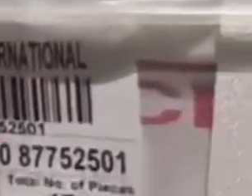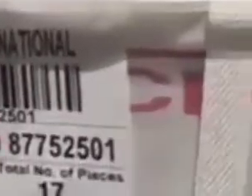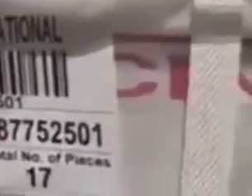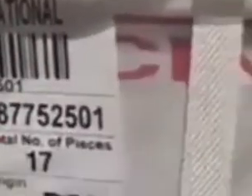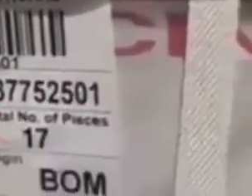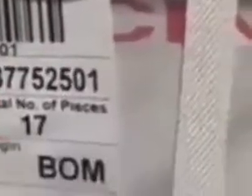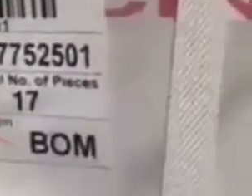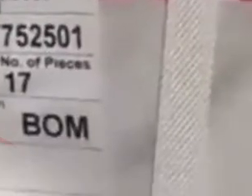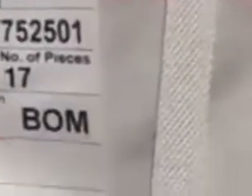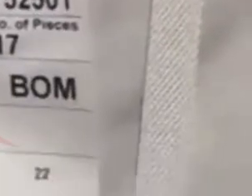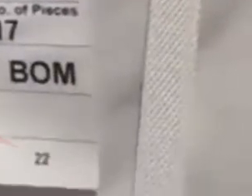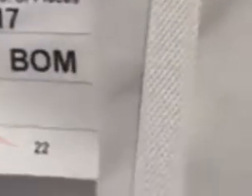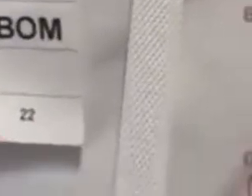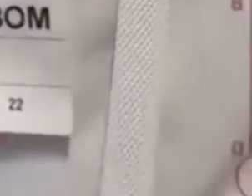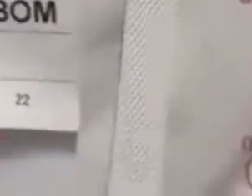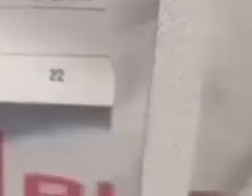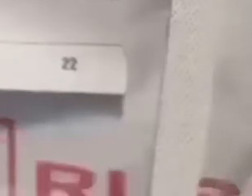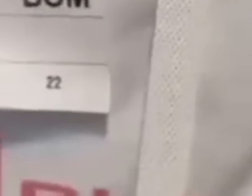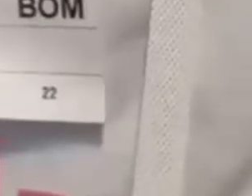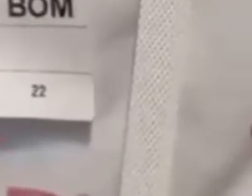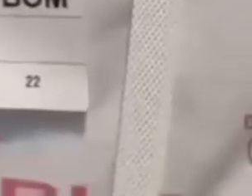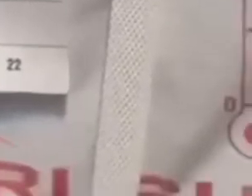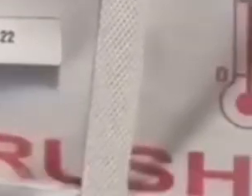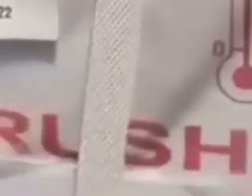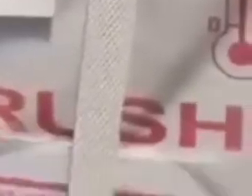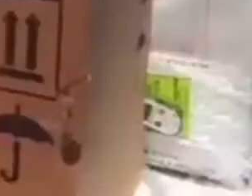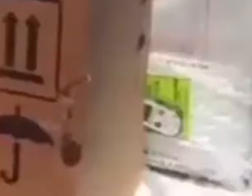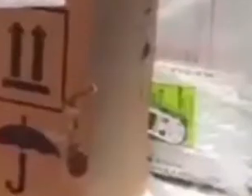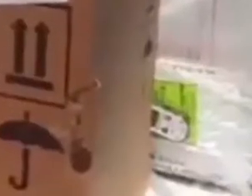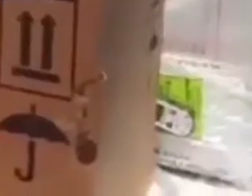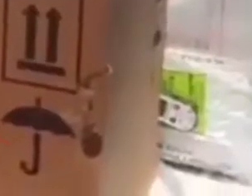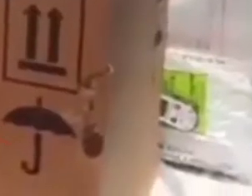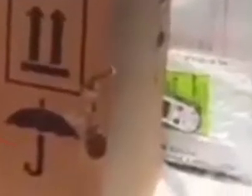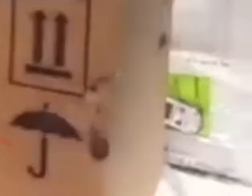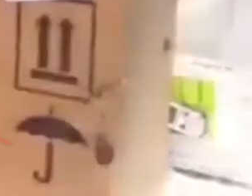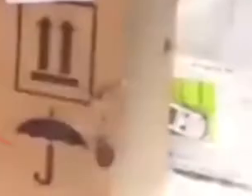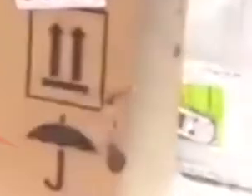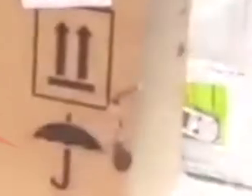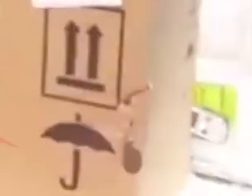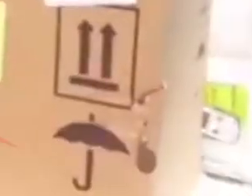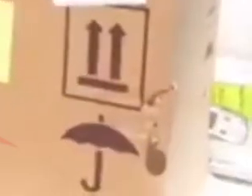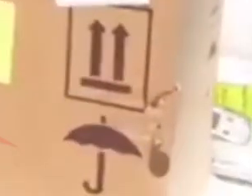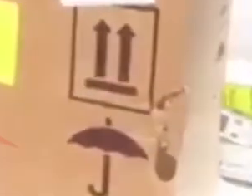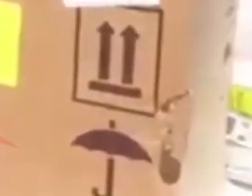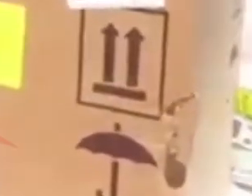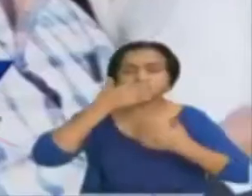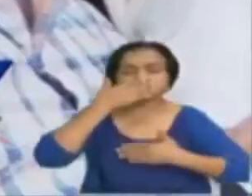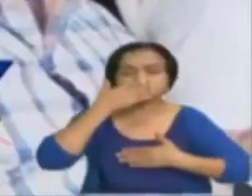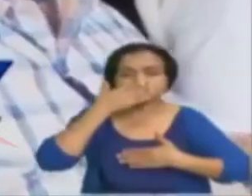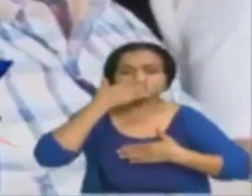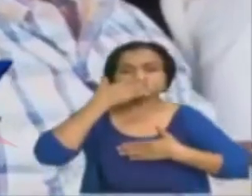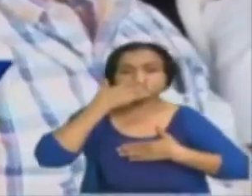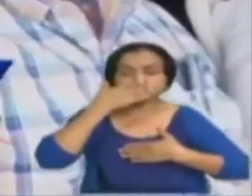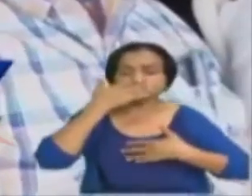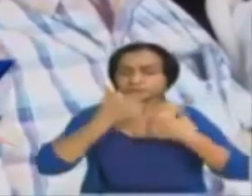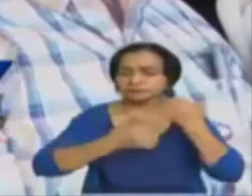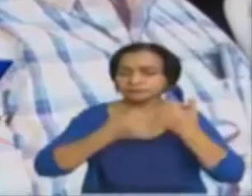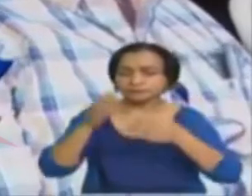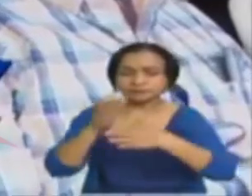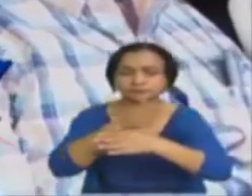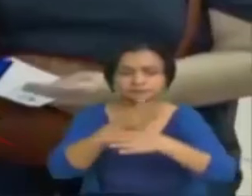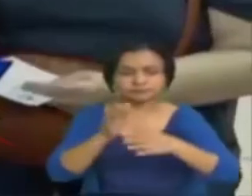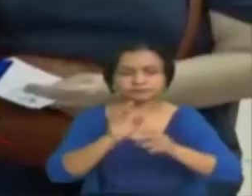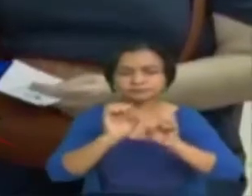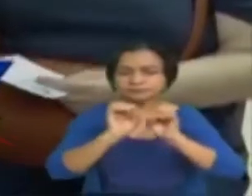COVID-19 a través del mecanismo COVAX. También dijo que este próximo lunes iniciará una nueva jornada de vacunación. De